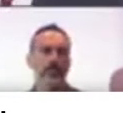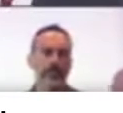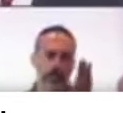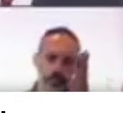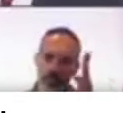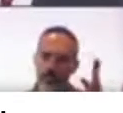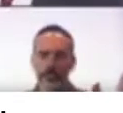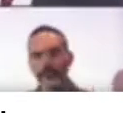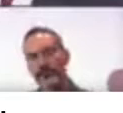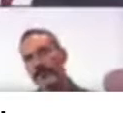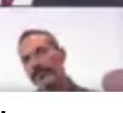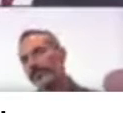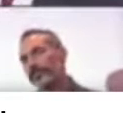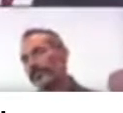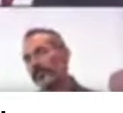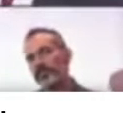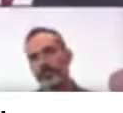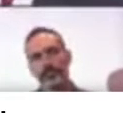Somos